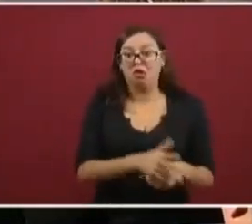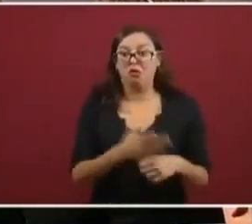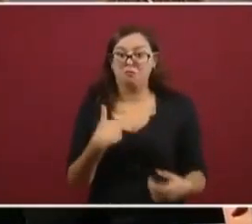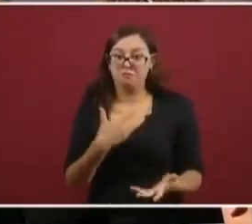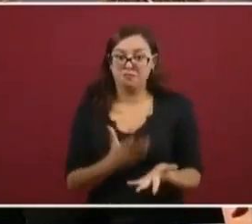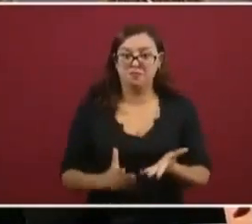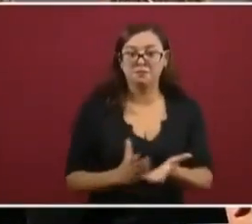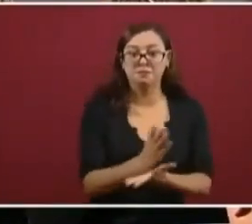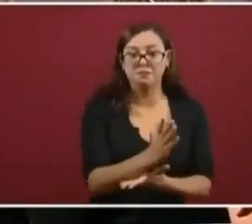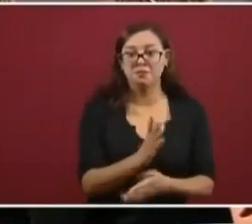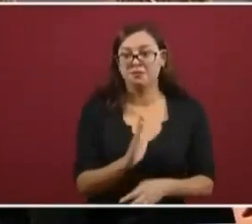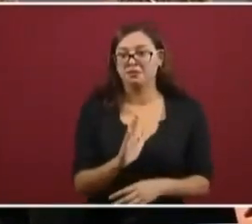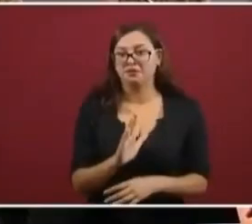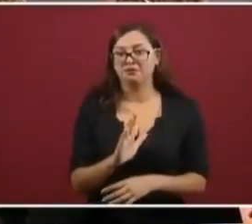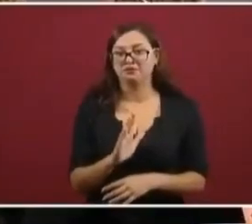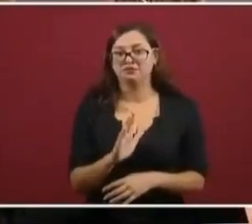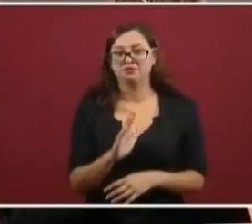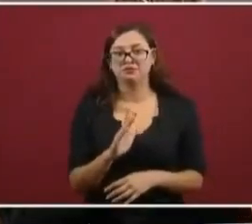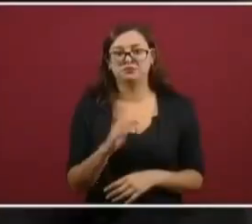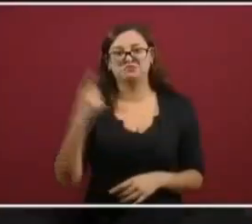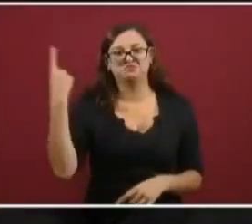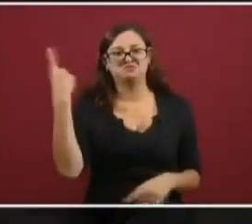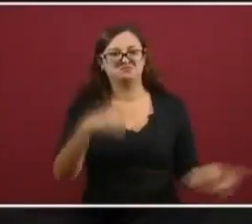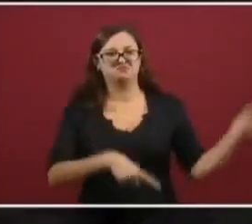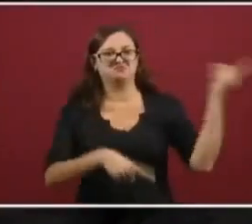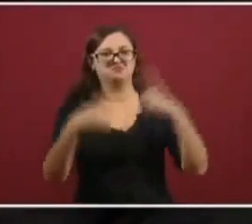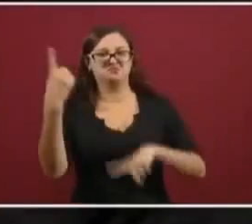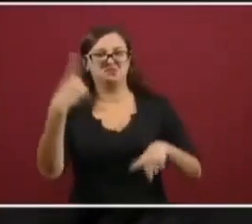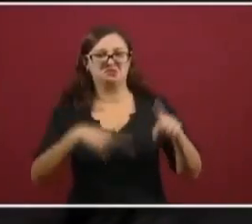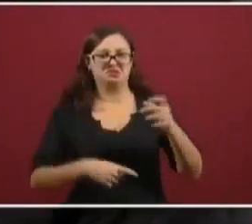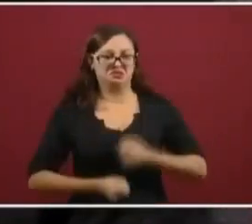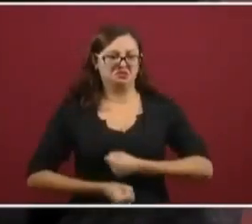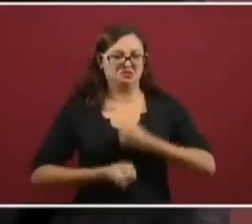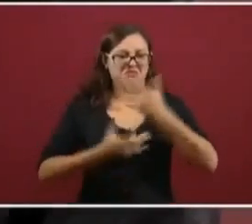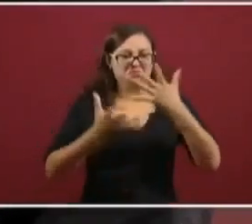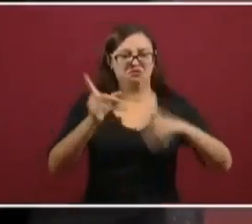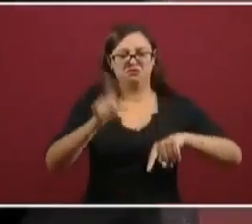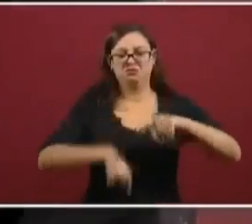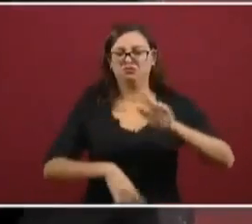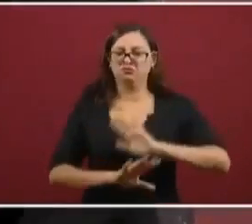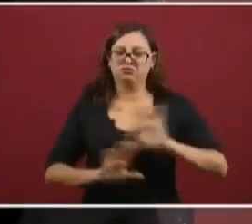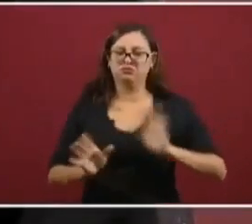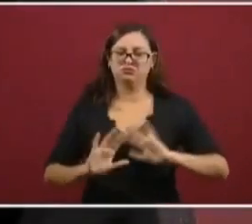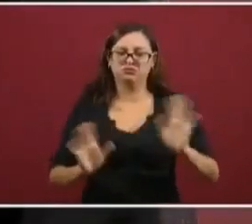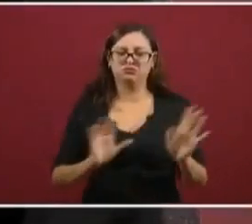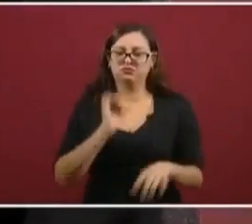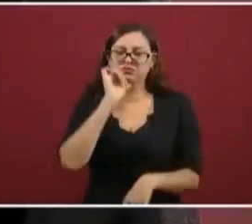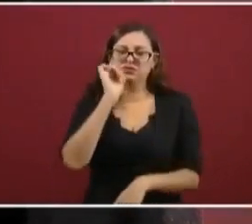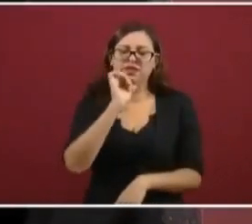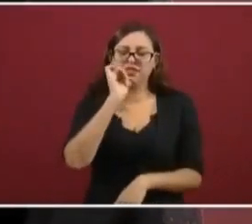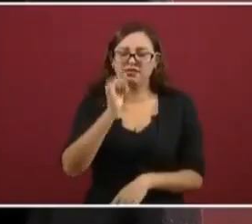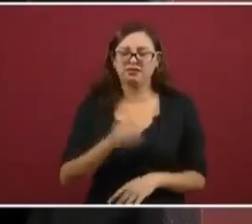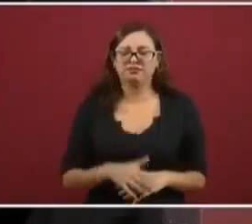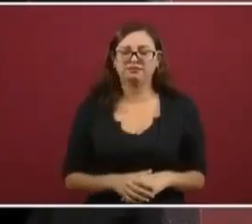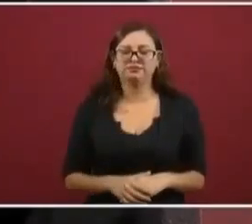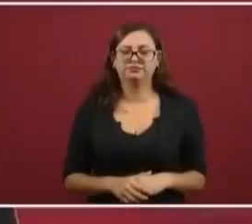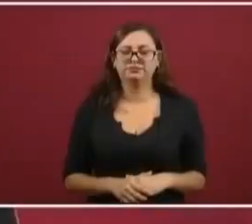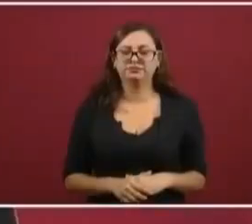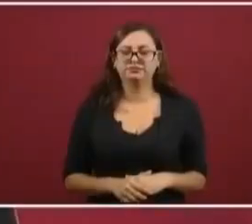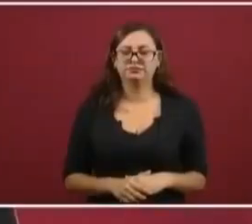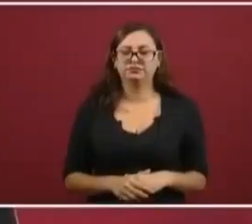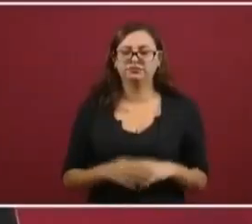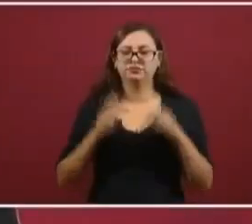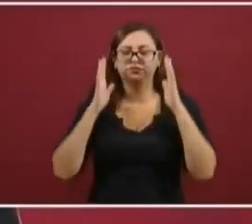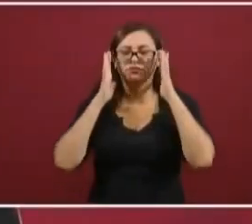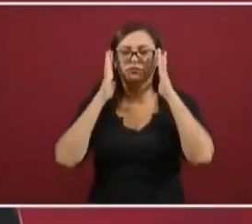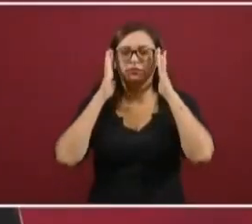metiéndome este a limitar la libertad de expresión no es tocar